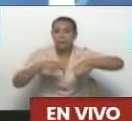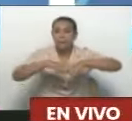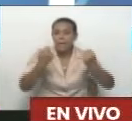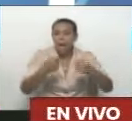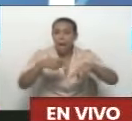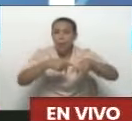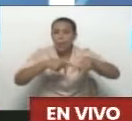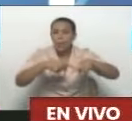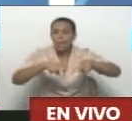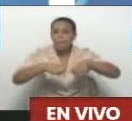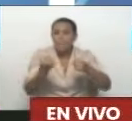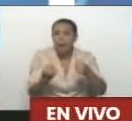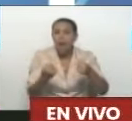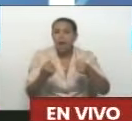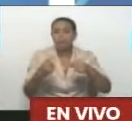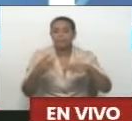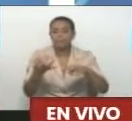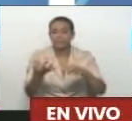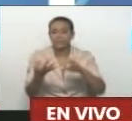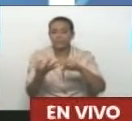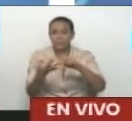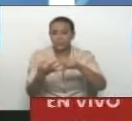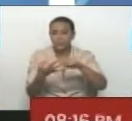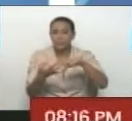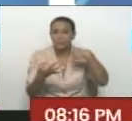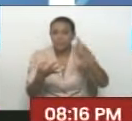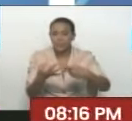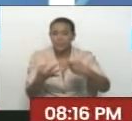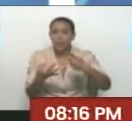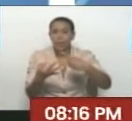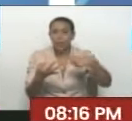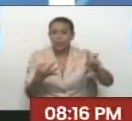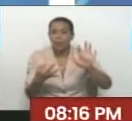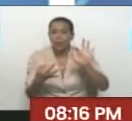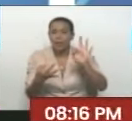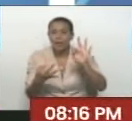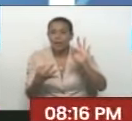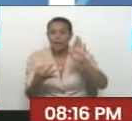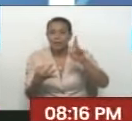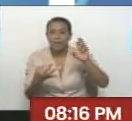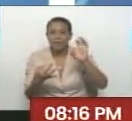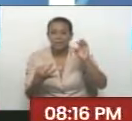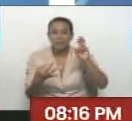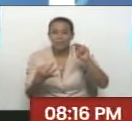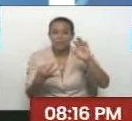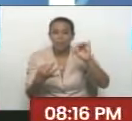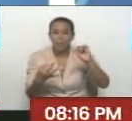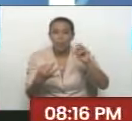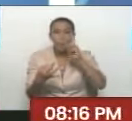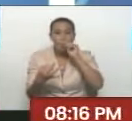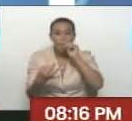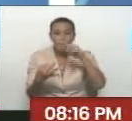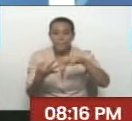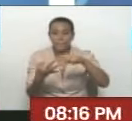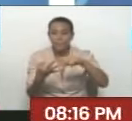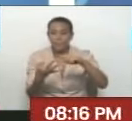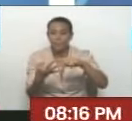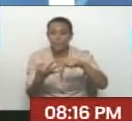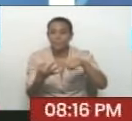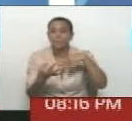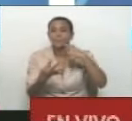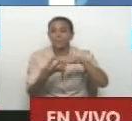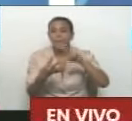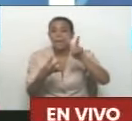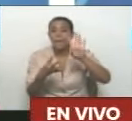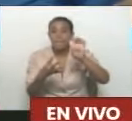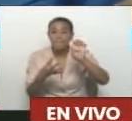ya lo vamos a poner, de saludo. También está Francisco Pacheco, el gran Pacheco,